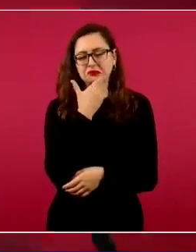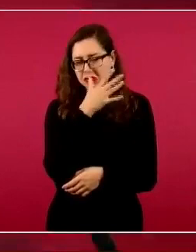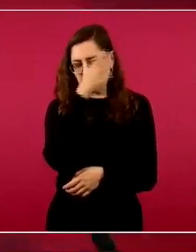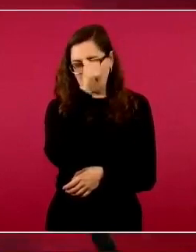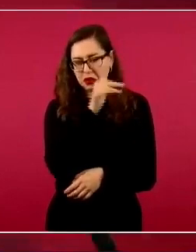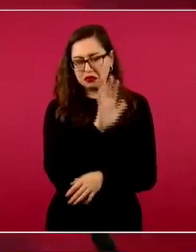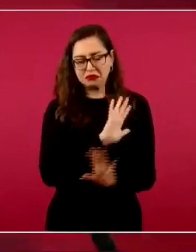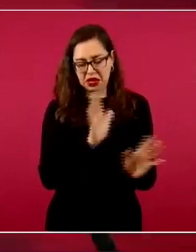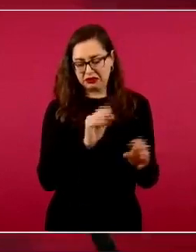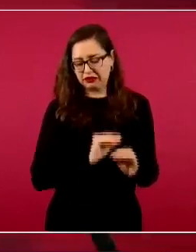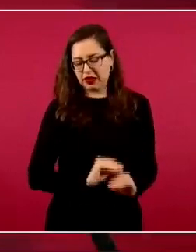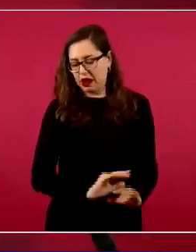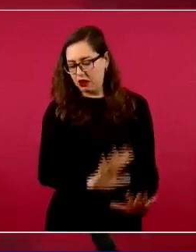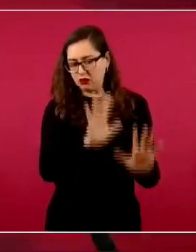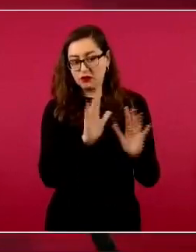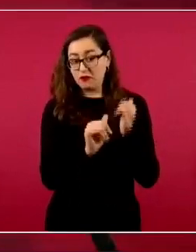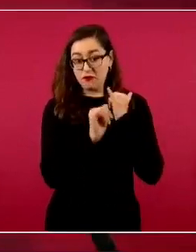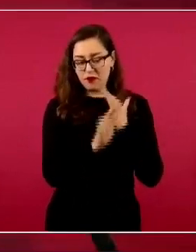fraude